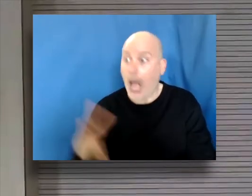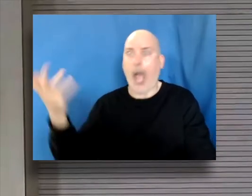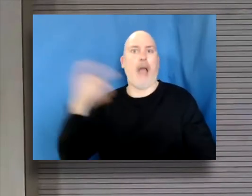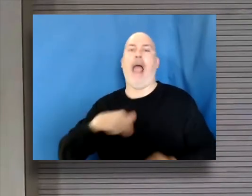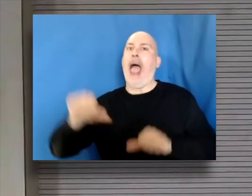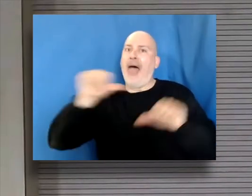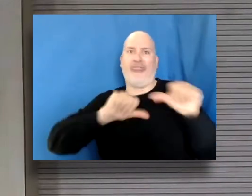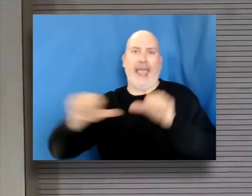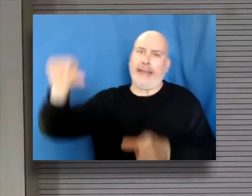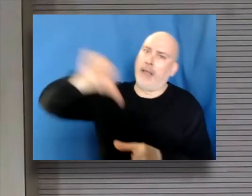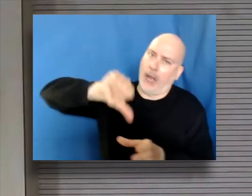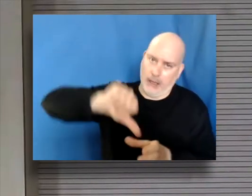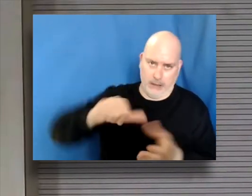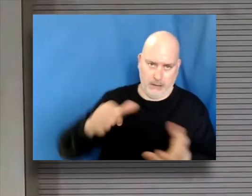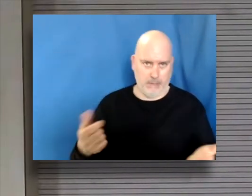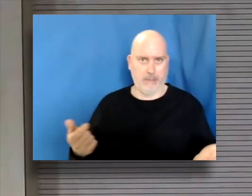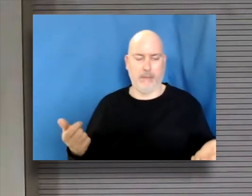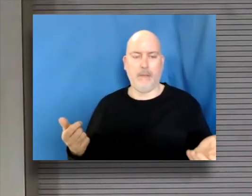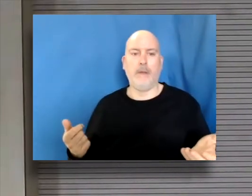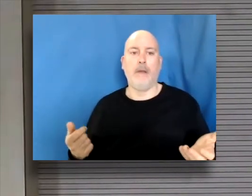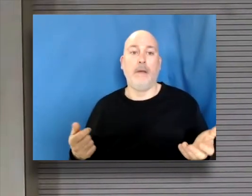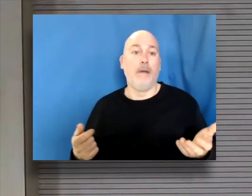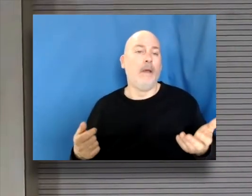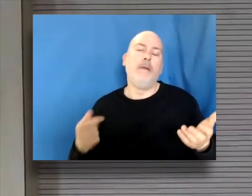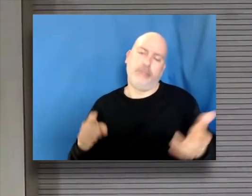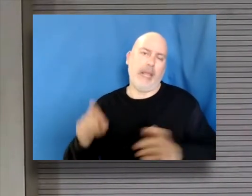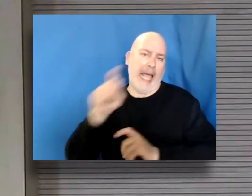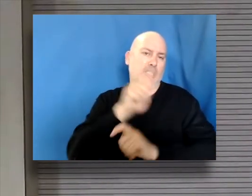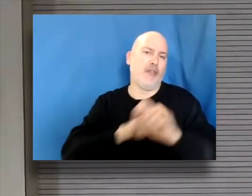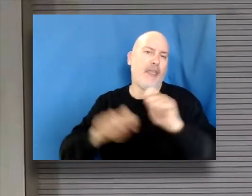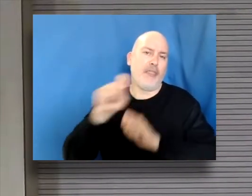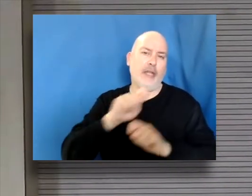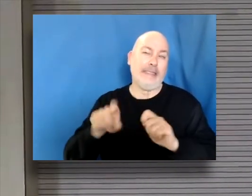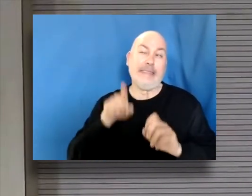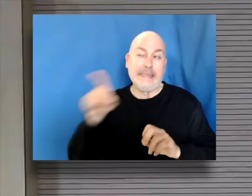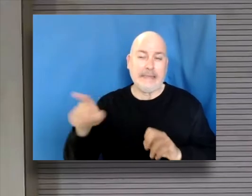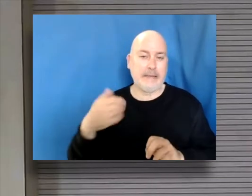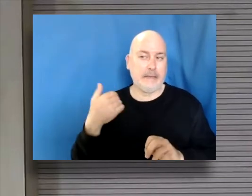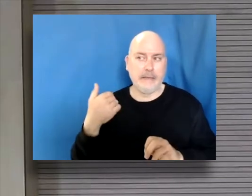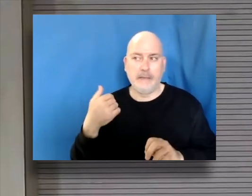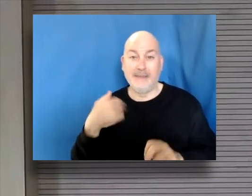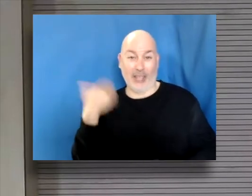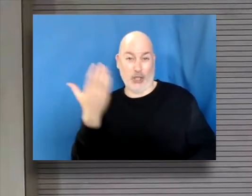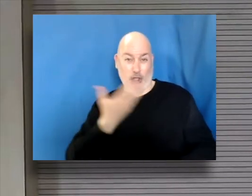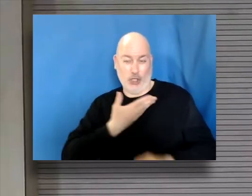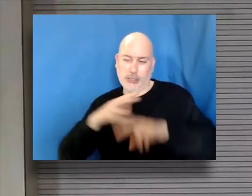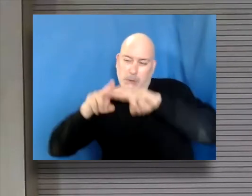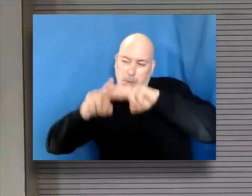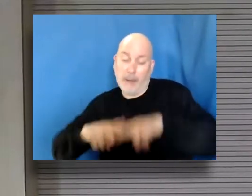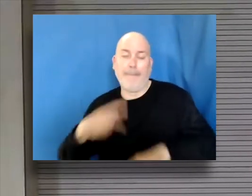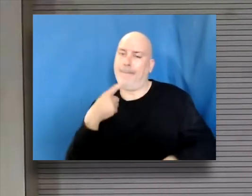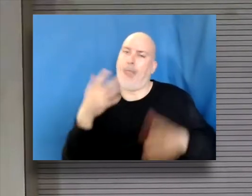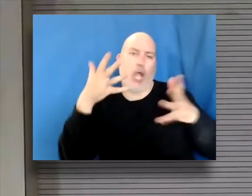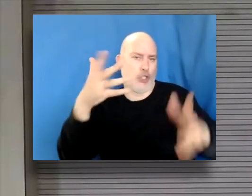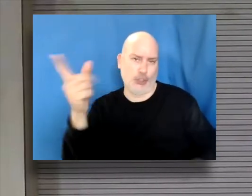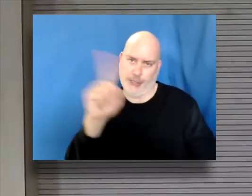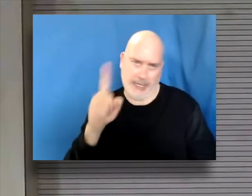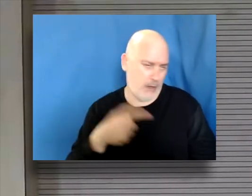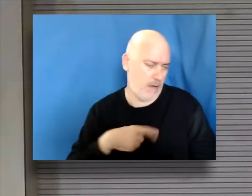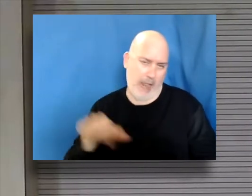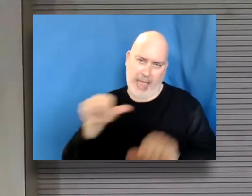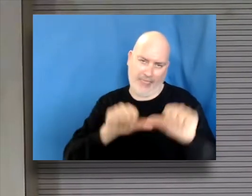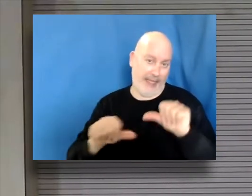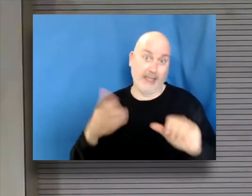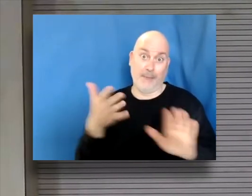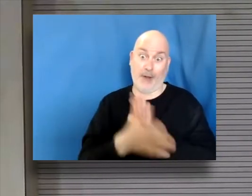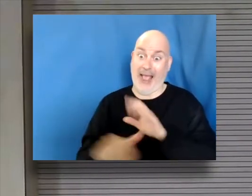También últimamente las asociaciones de toxicología desaconsejan esto porque se decía que el aceite lo que